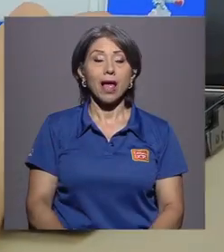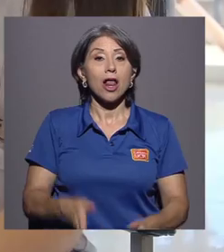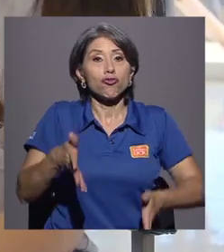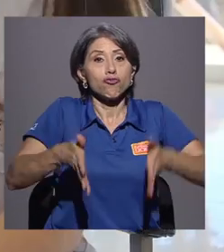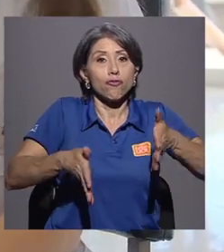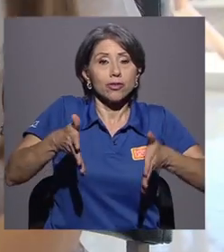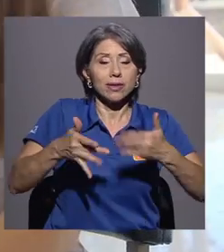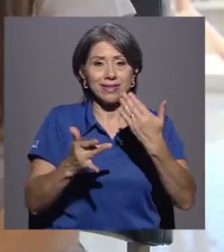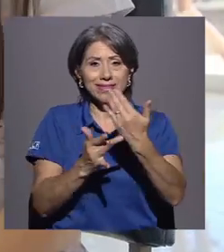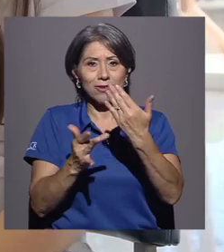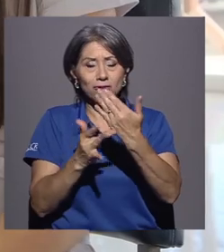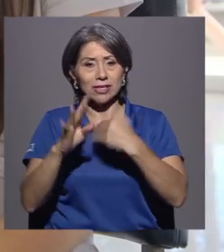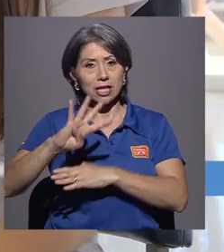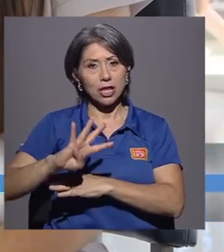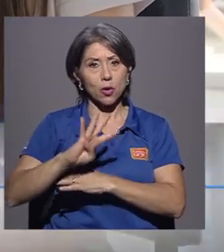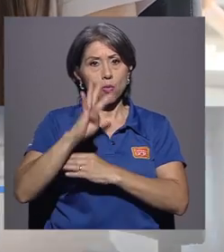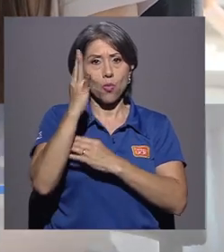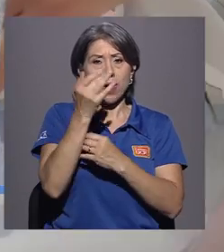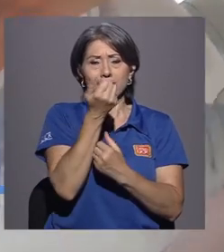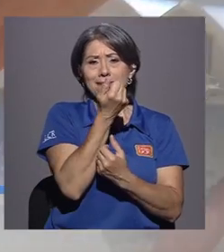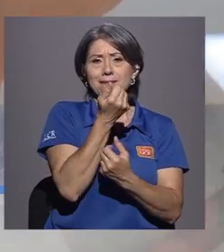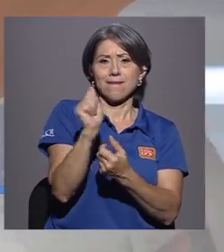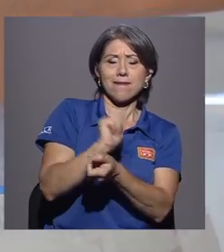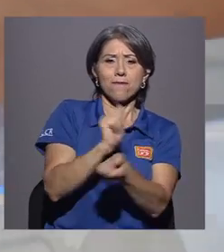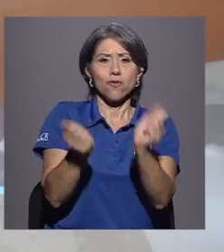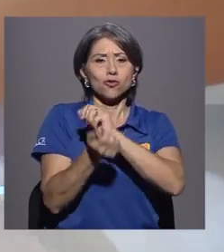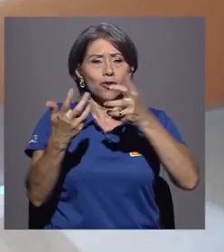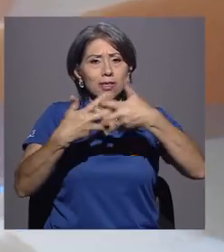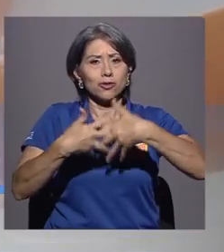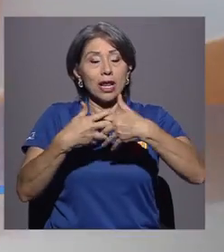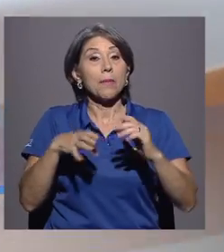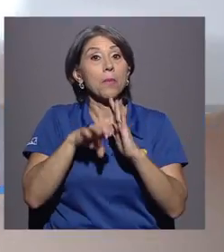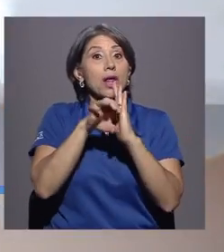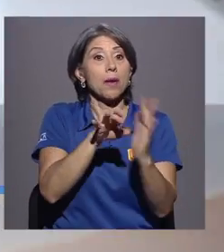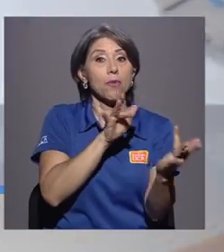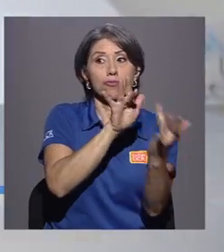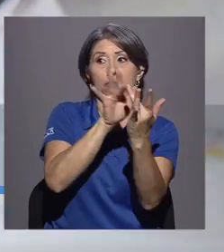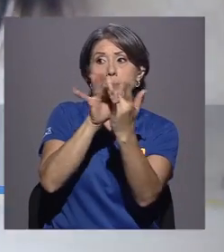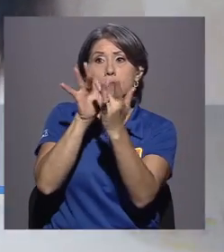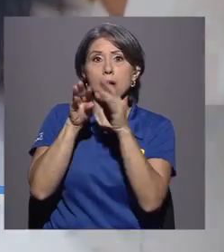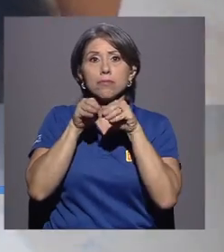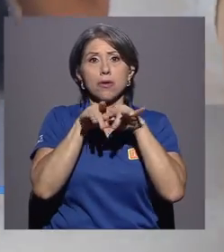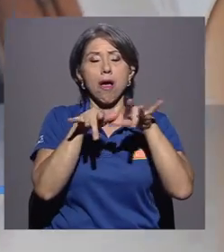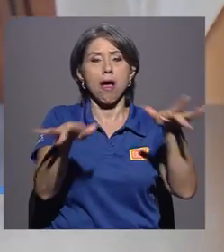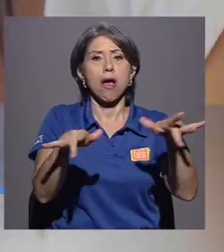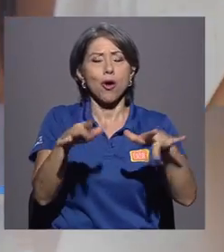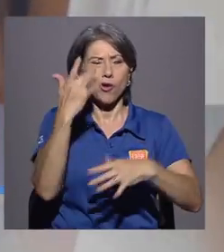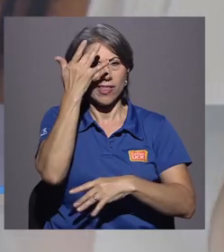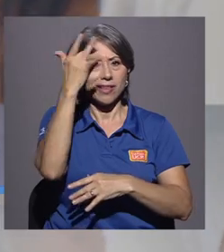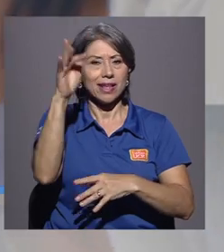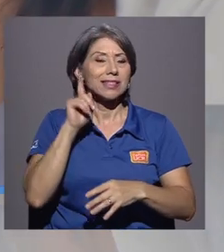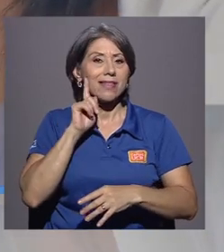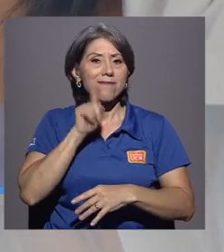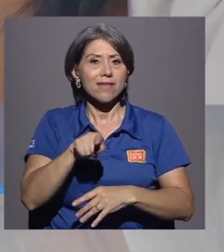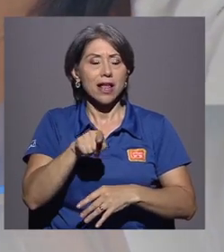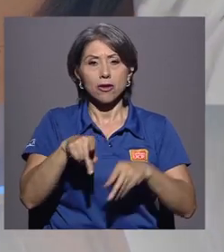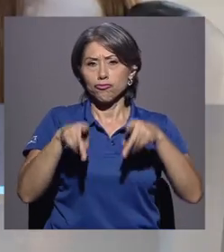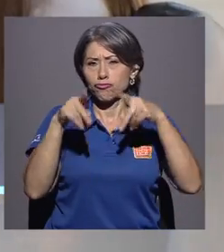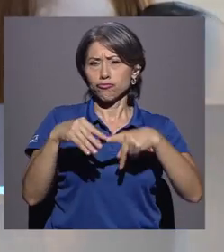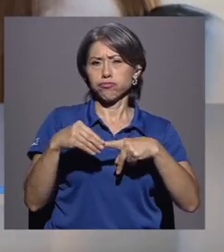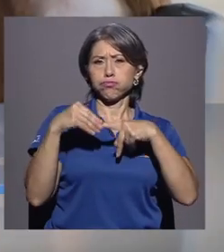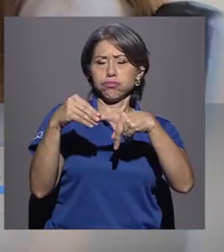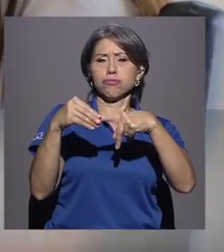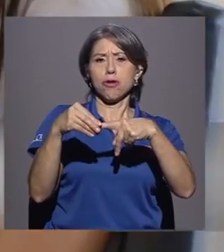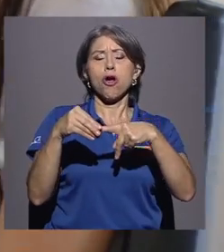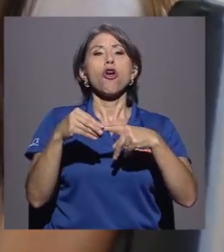La robótica y tecnologías de la cuarta revolución industrial, como la interconectividad o inteligencia artificial, fueron los protagonistas